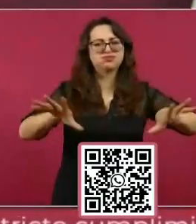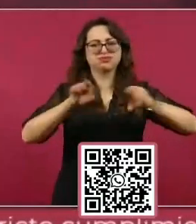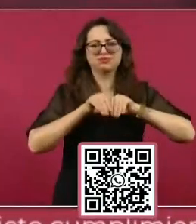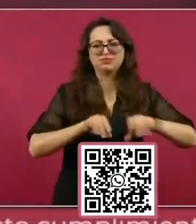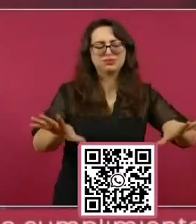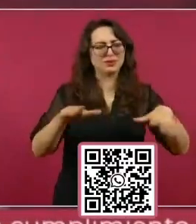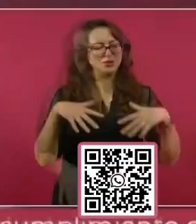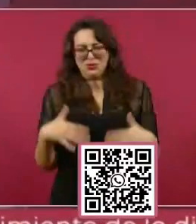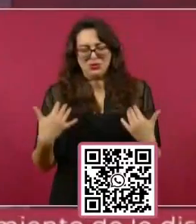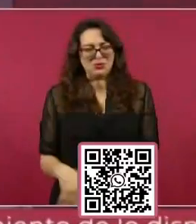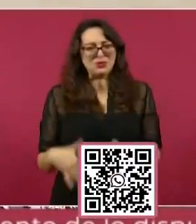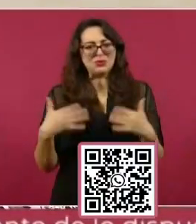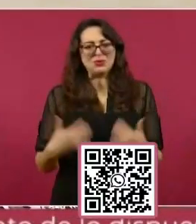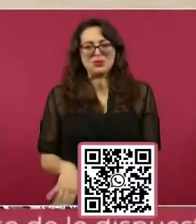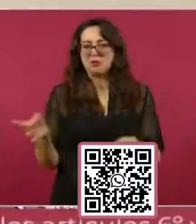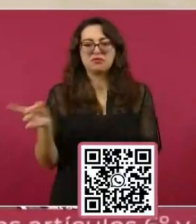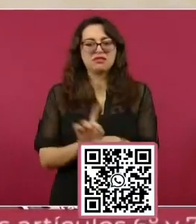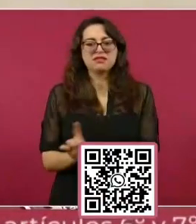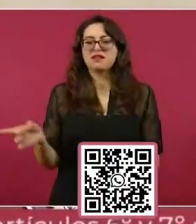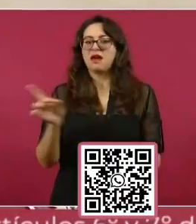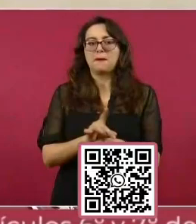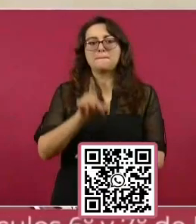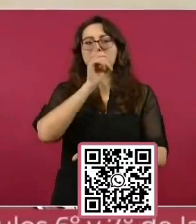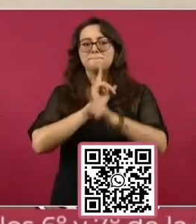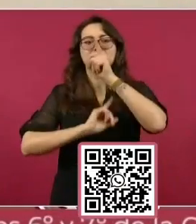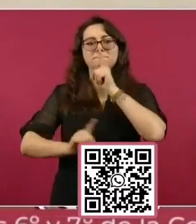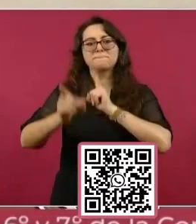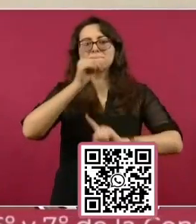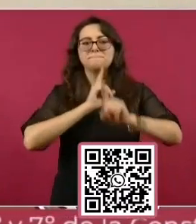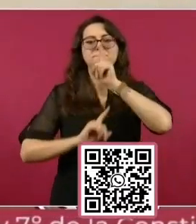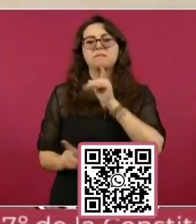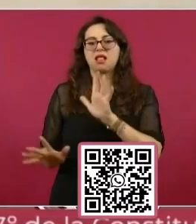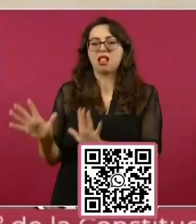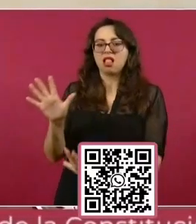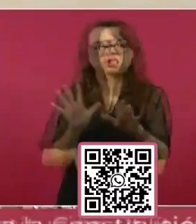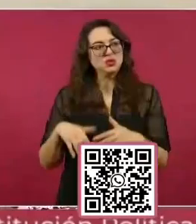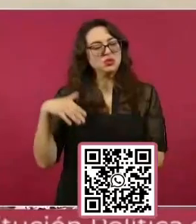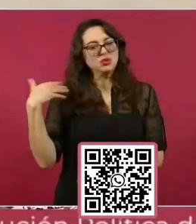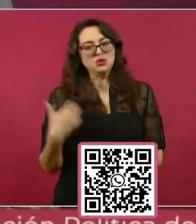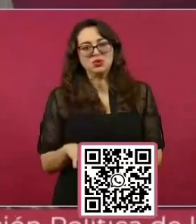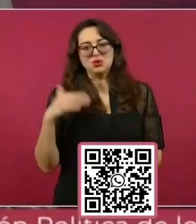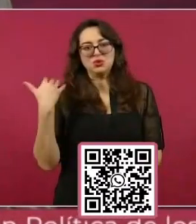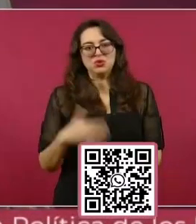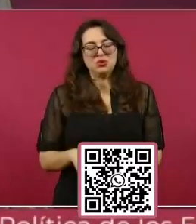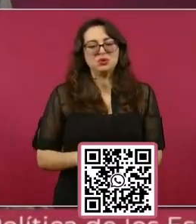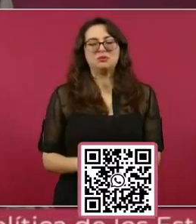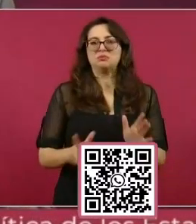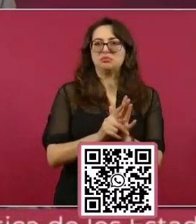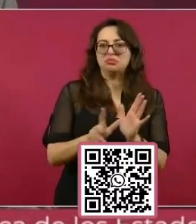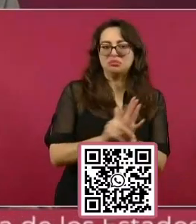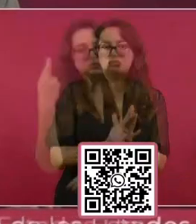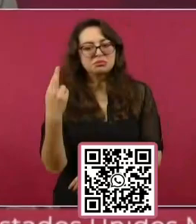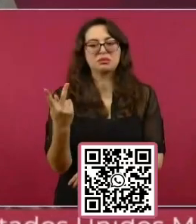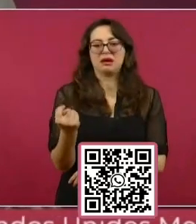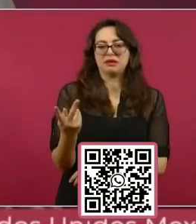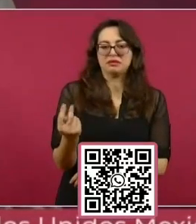son fábricas de mentiras y de manipulación. Medios de información, prensa escrita, radio,